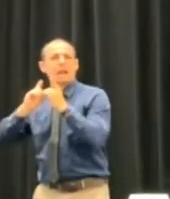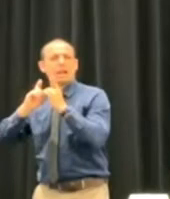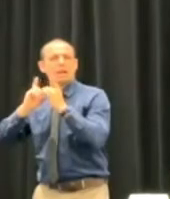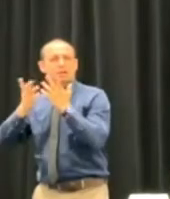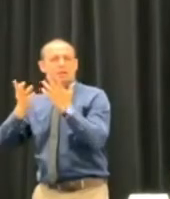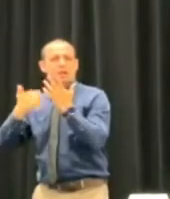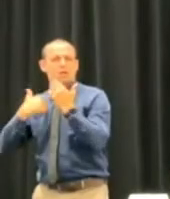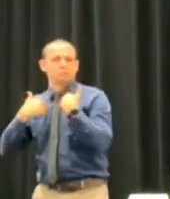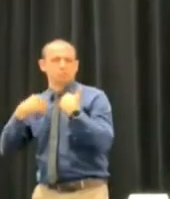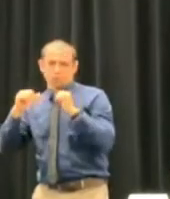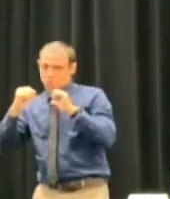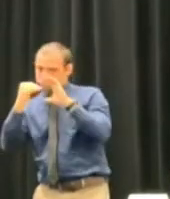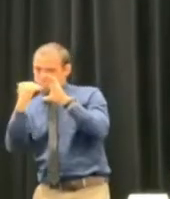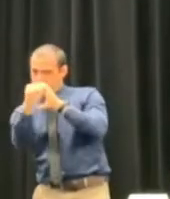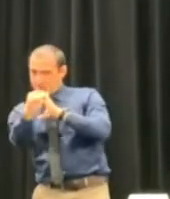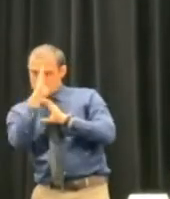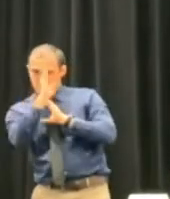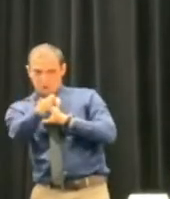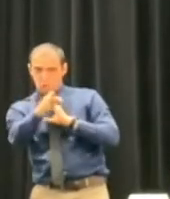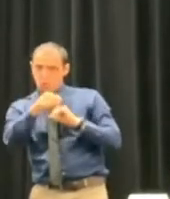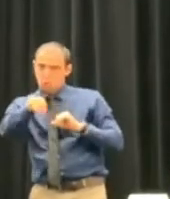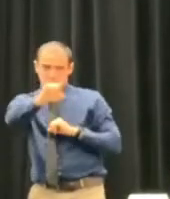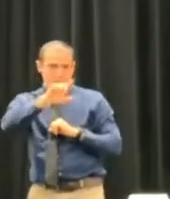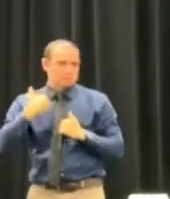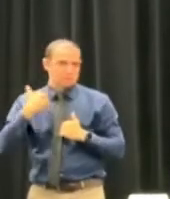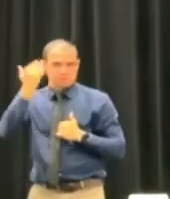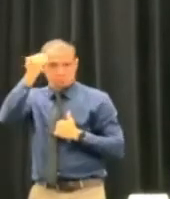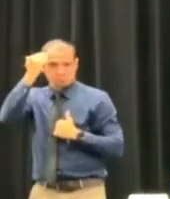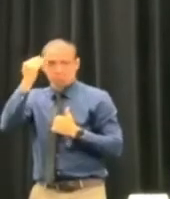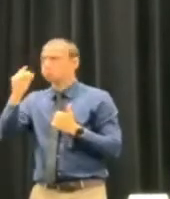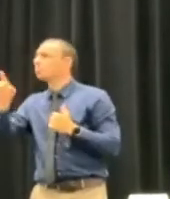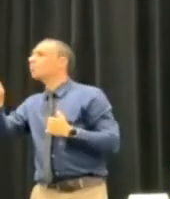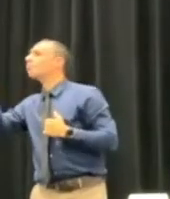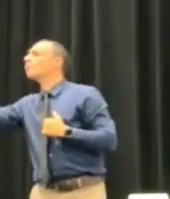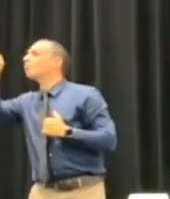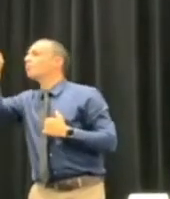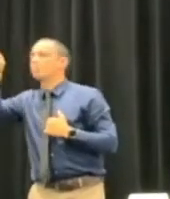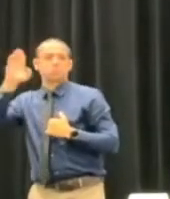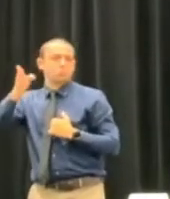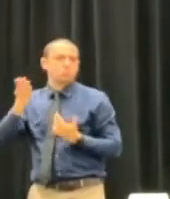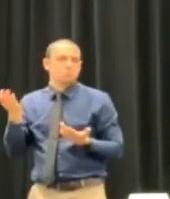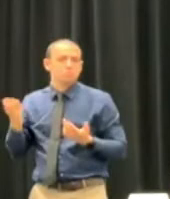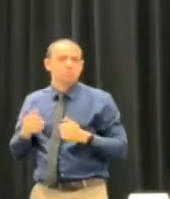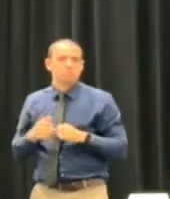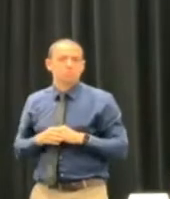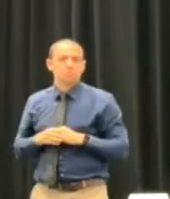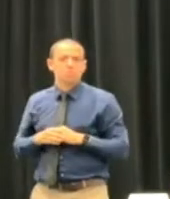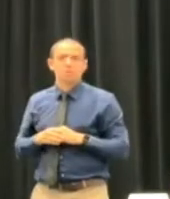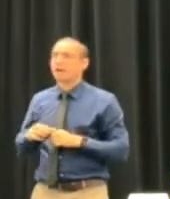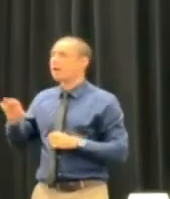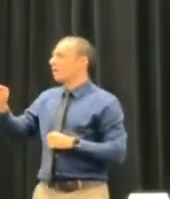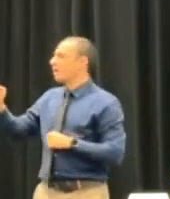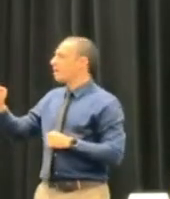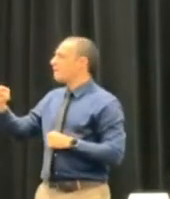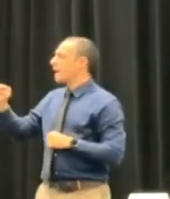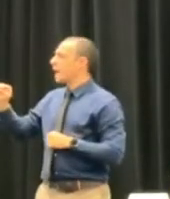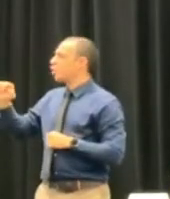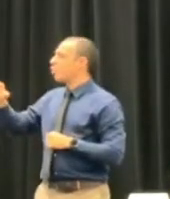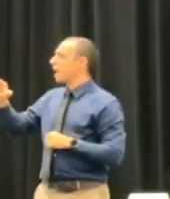email directamente ustedes para que tengan todas esas instalaciones manuela voy de 4